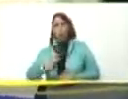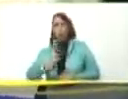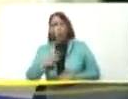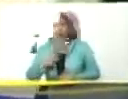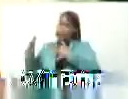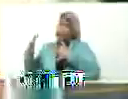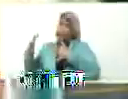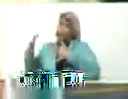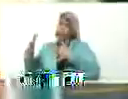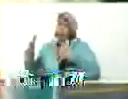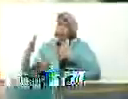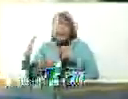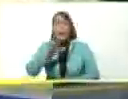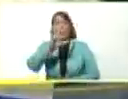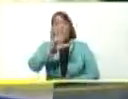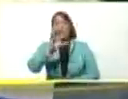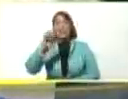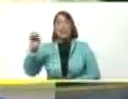señor presidente,